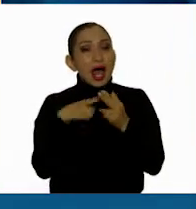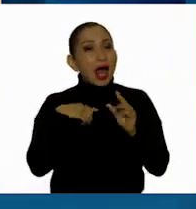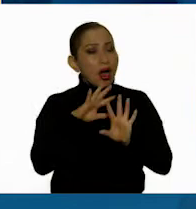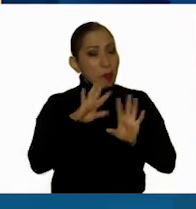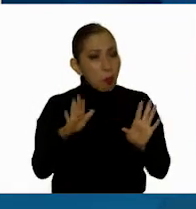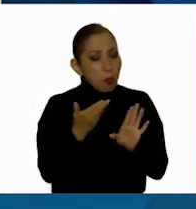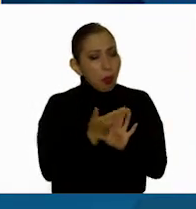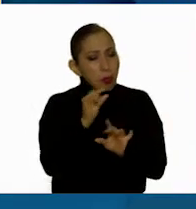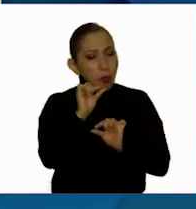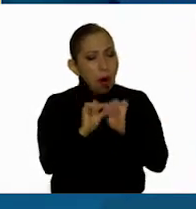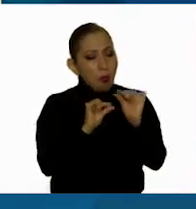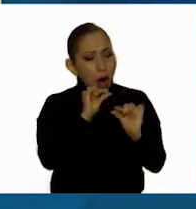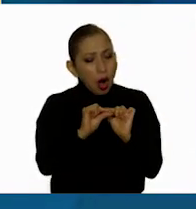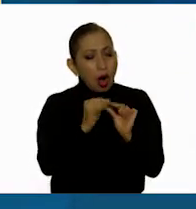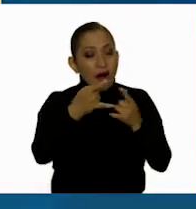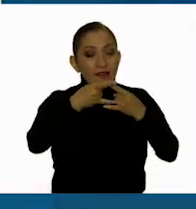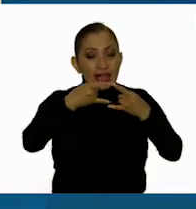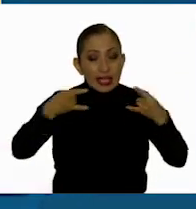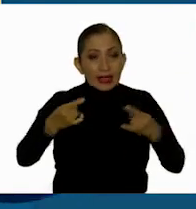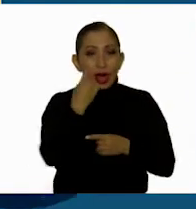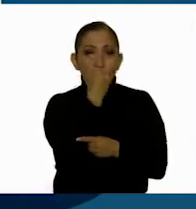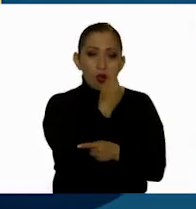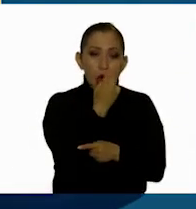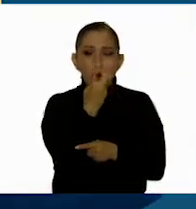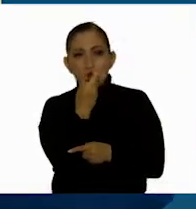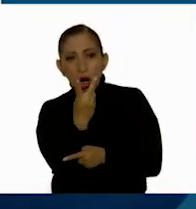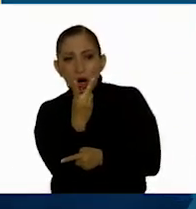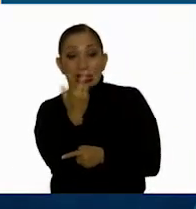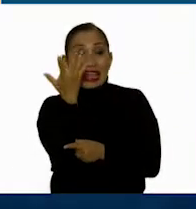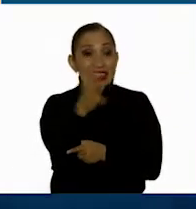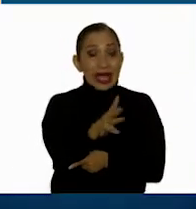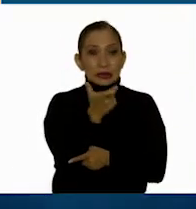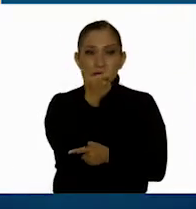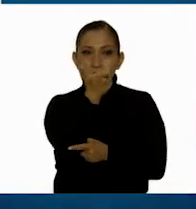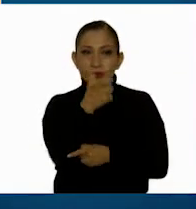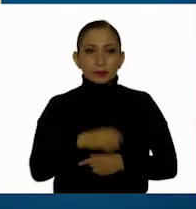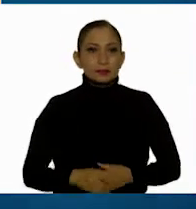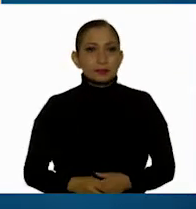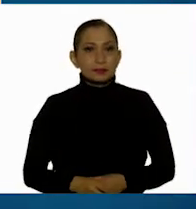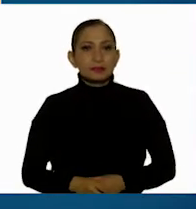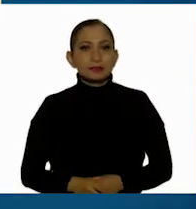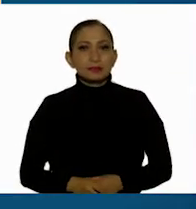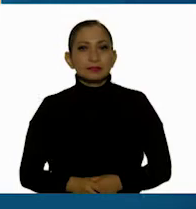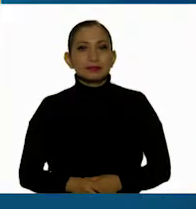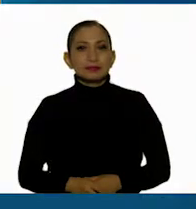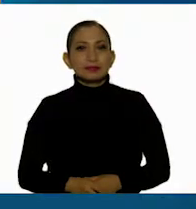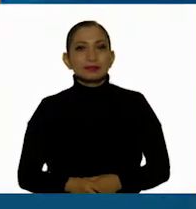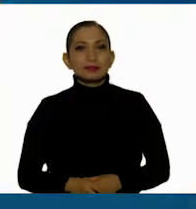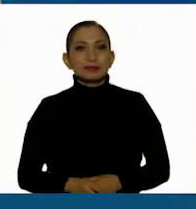muy efímeramente, billetes de 1, 2 y 10 pesos.